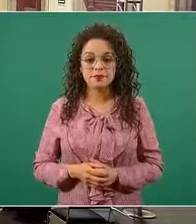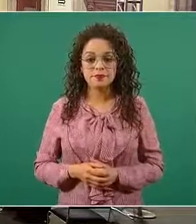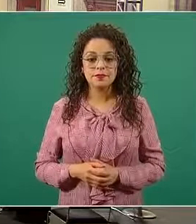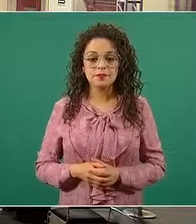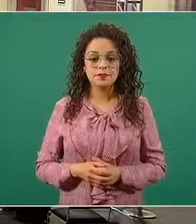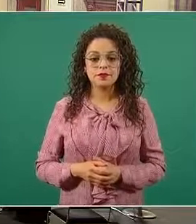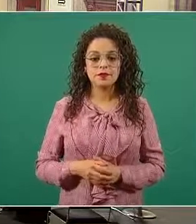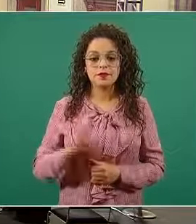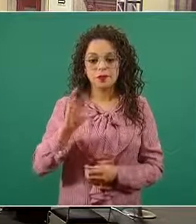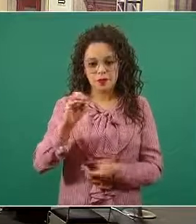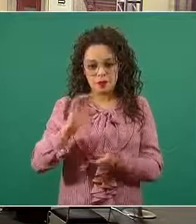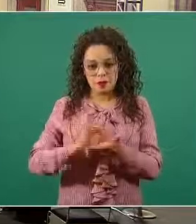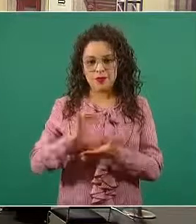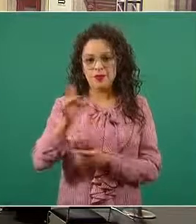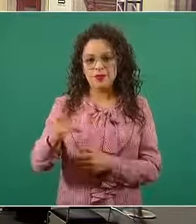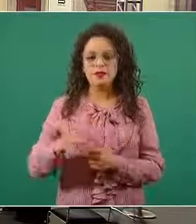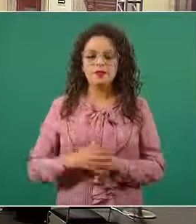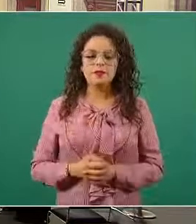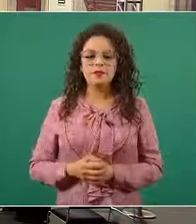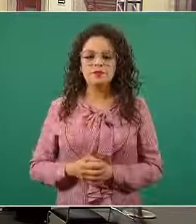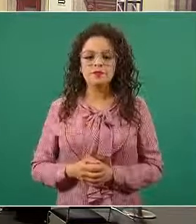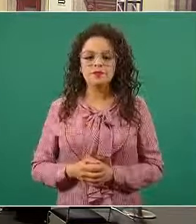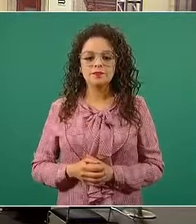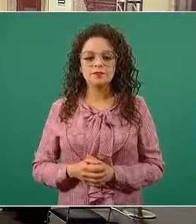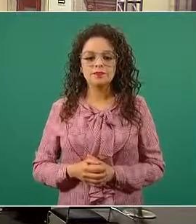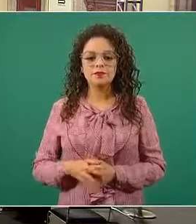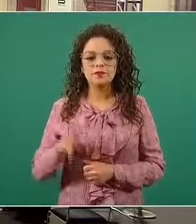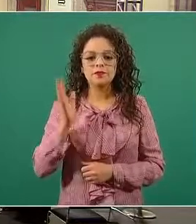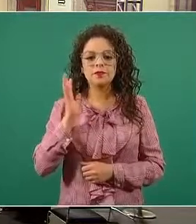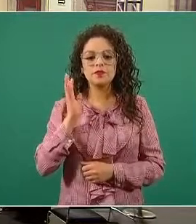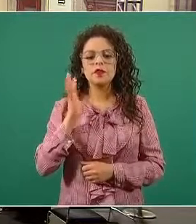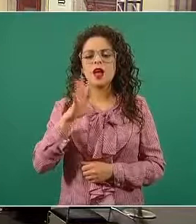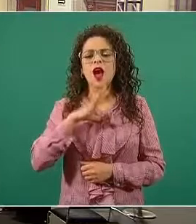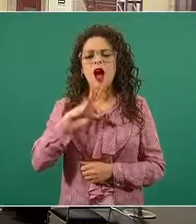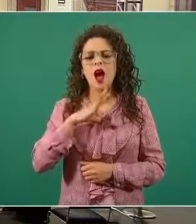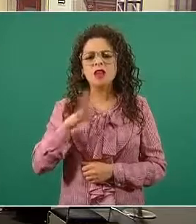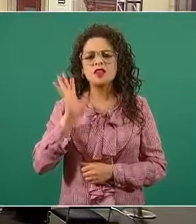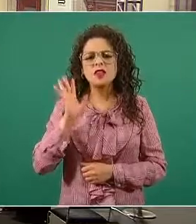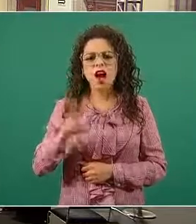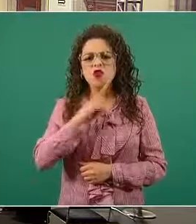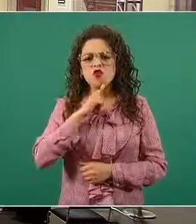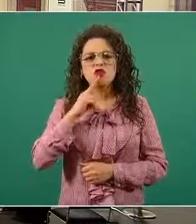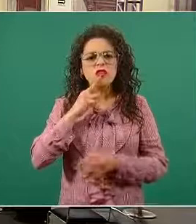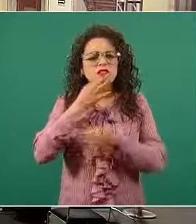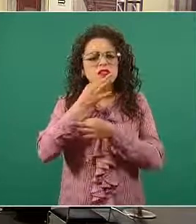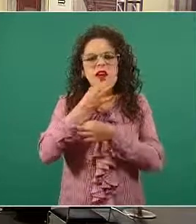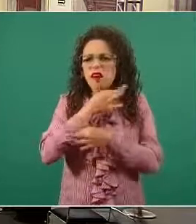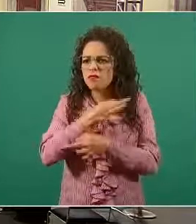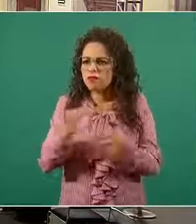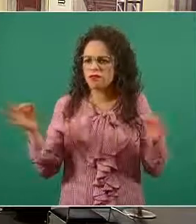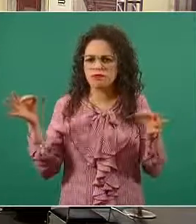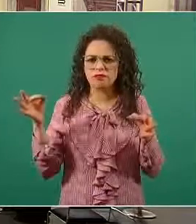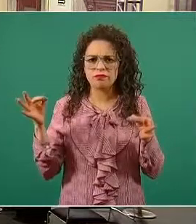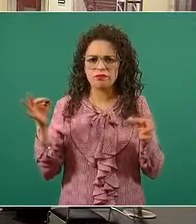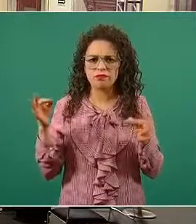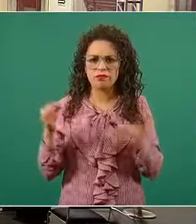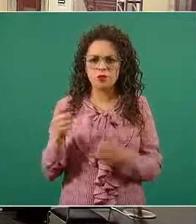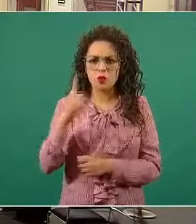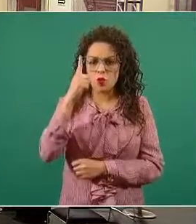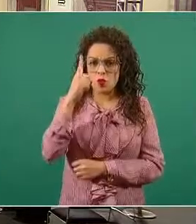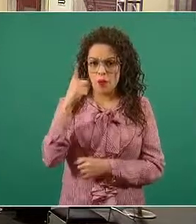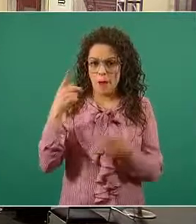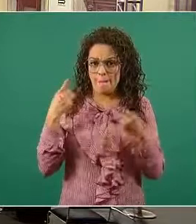Muchas gracias. Salió la noticia de que si una persona había sido